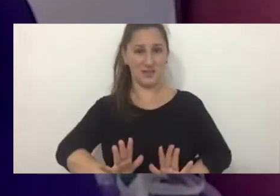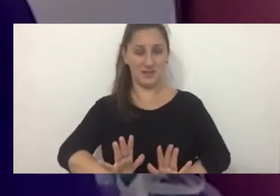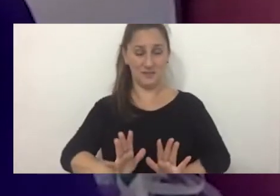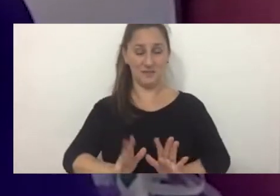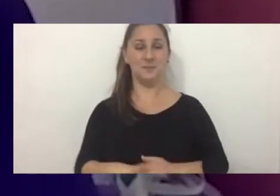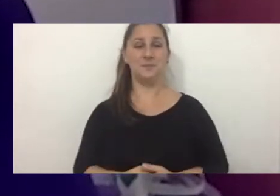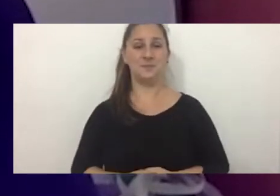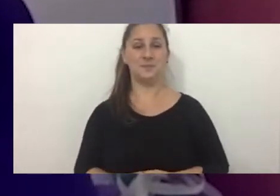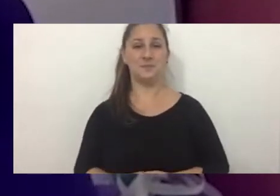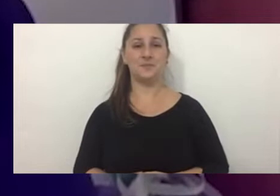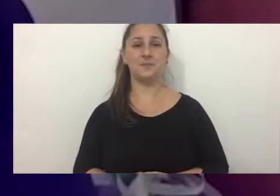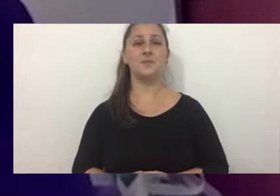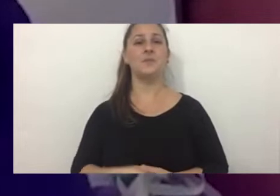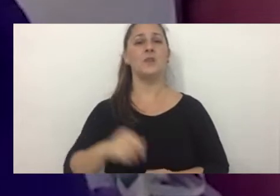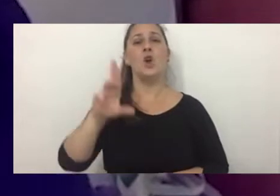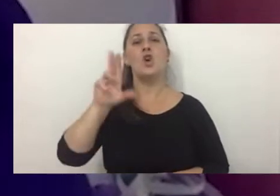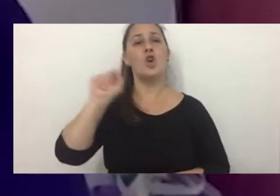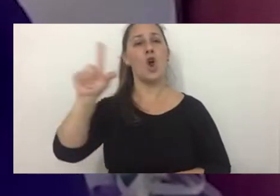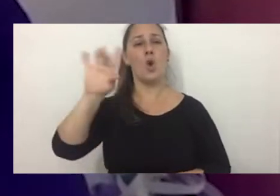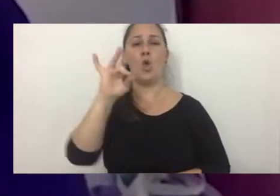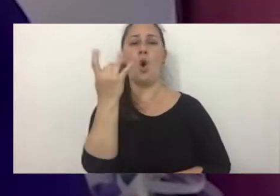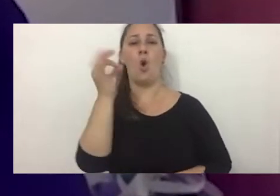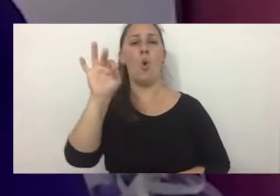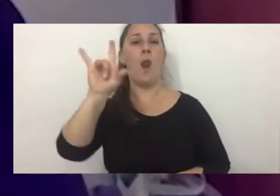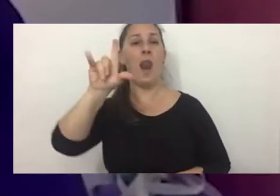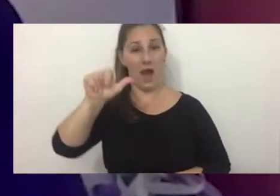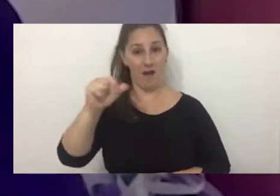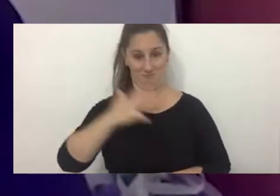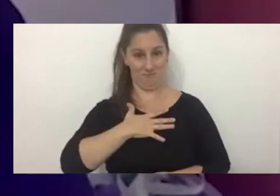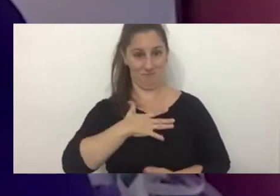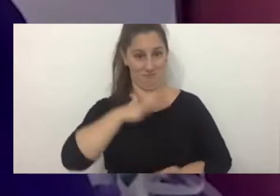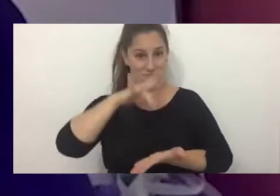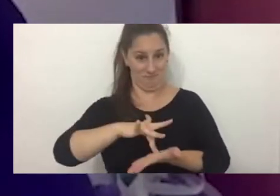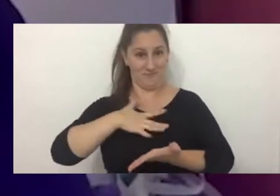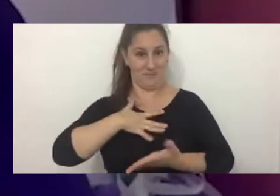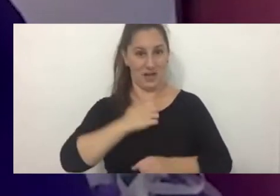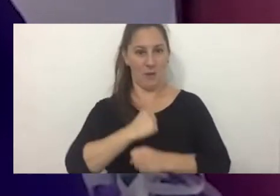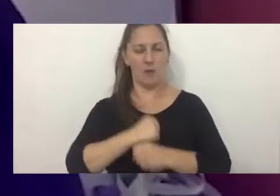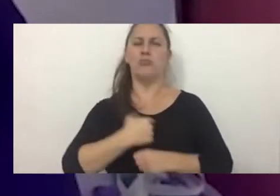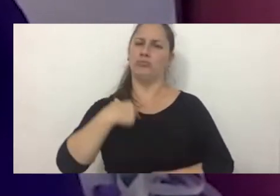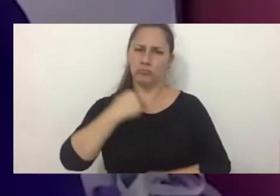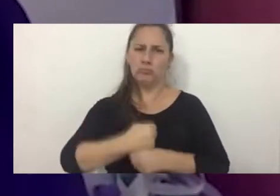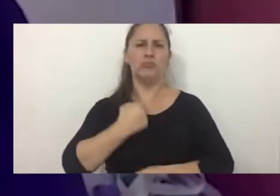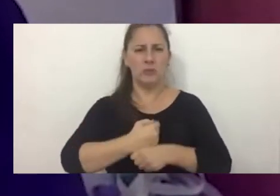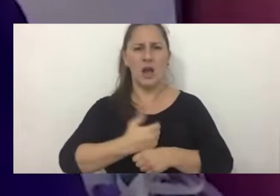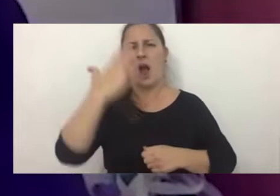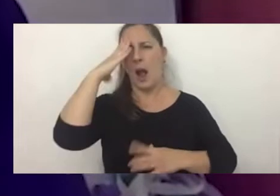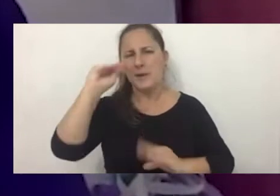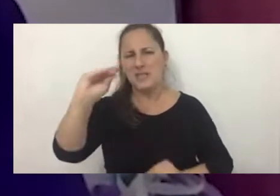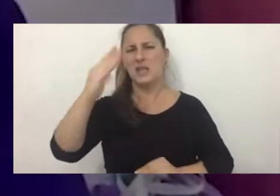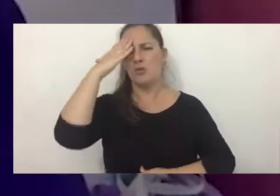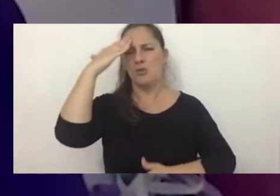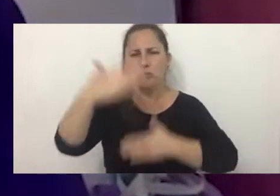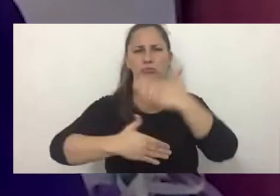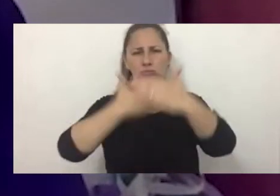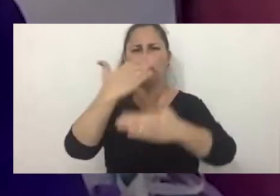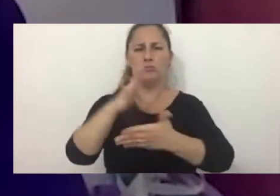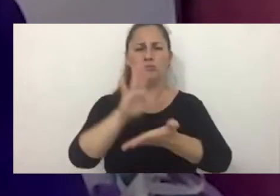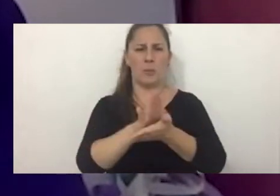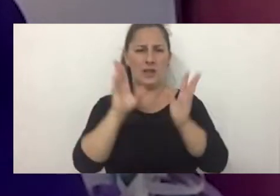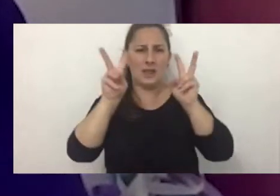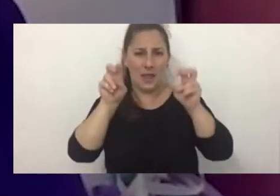histórica. Vamos a hablar del rol de las parteras en institución y